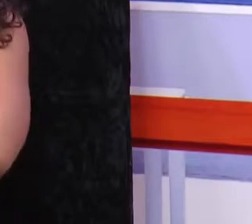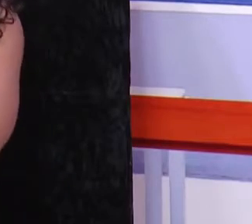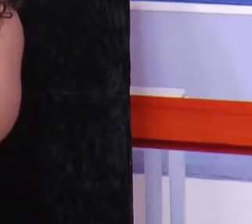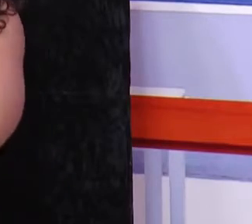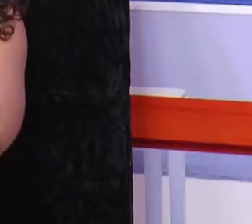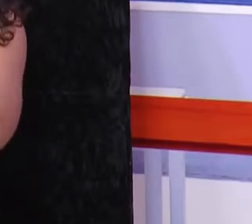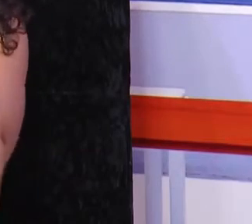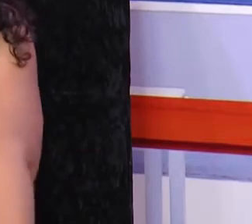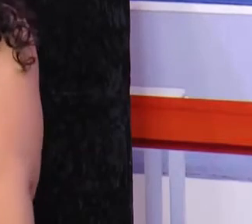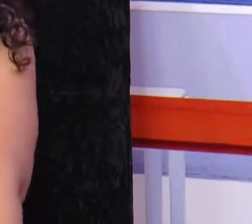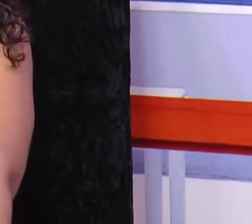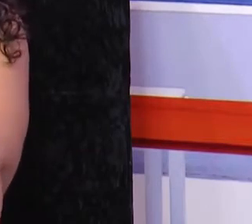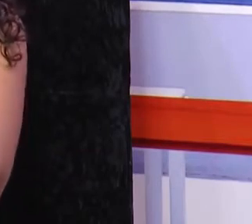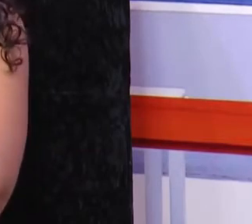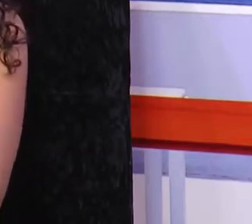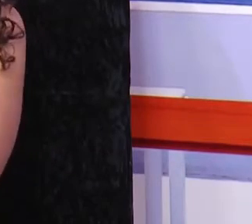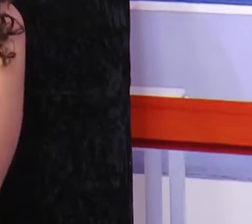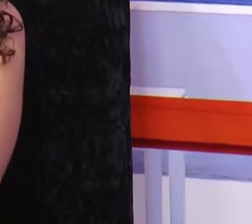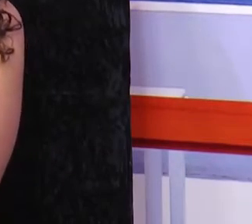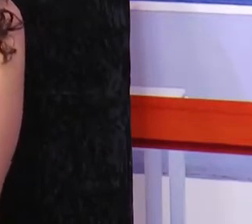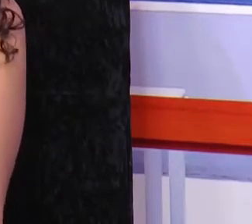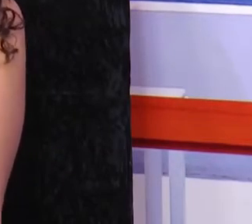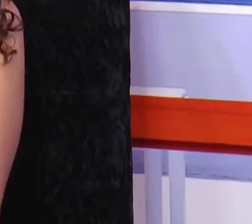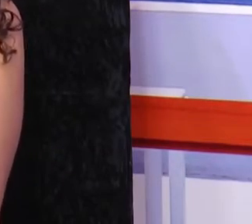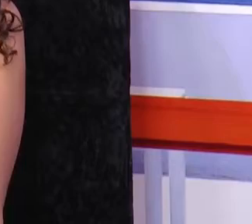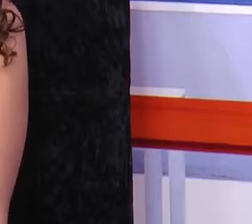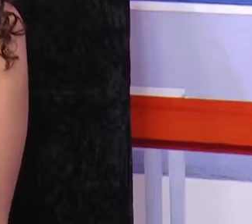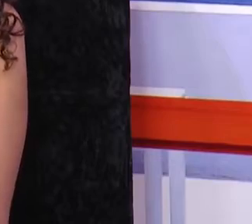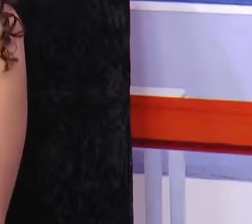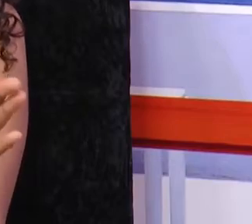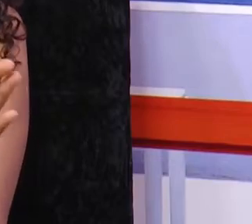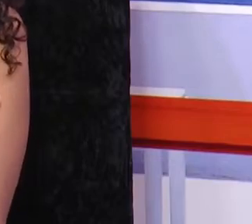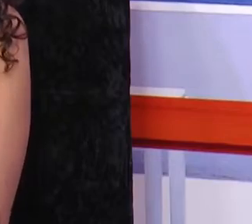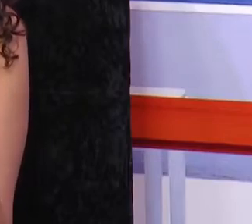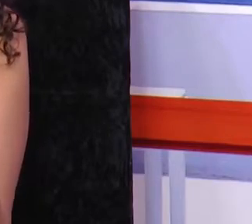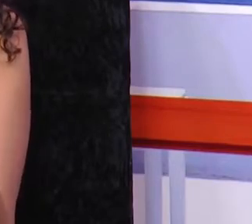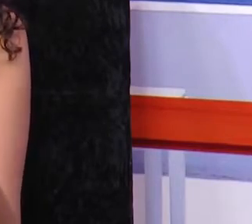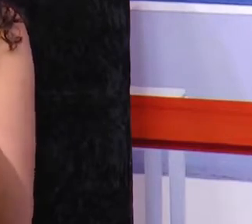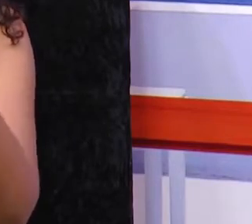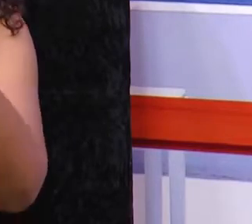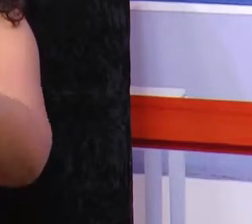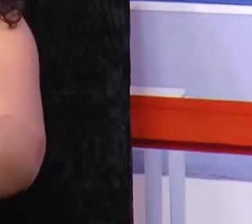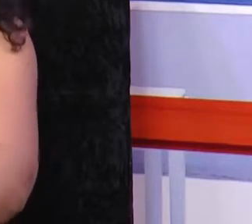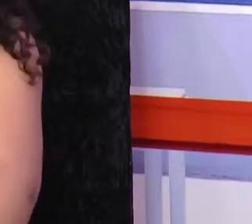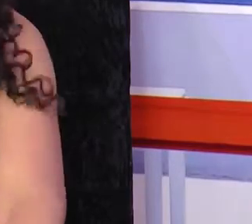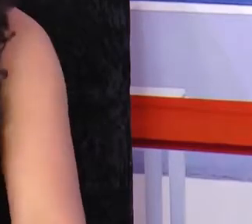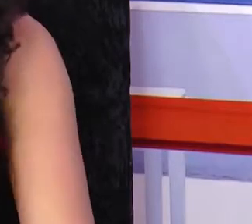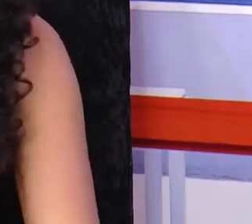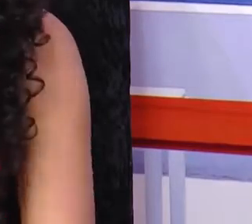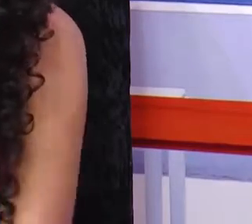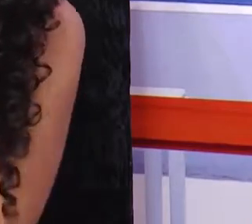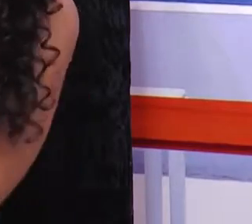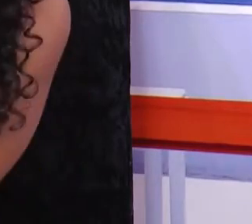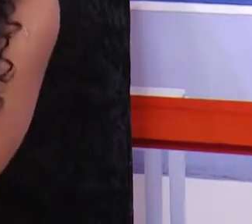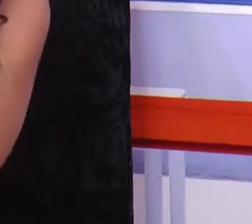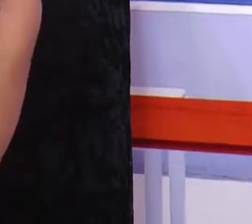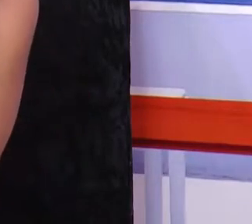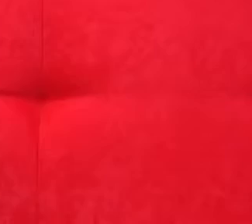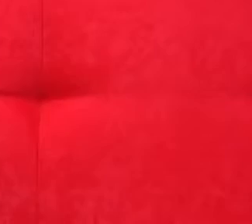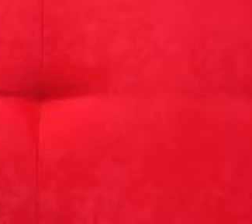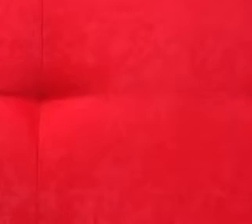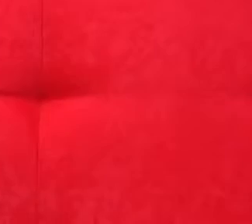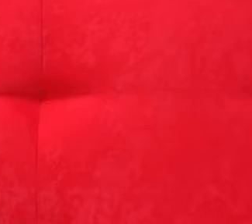que viene acompañado de todos nosotros sabemos de todo un poquitico así que pues ya saben todos los días pegaditos a esta misma hora es cierto jennifer claro